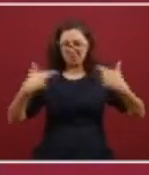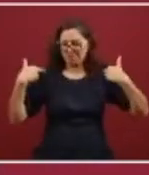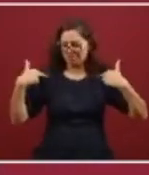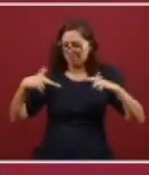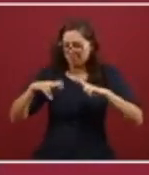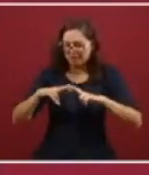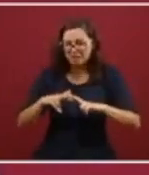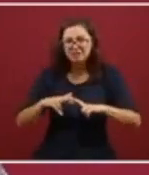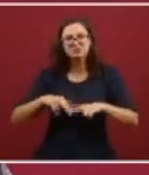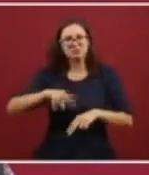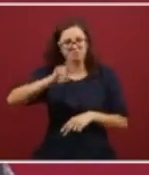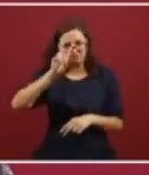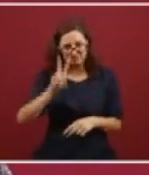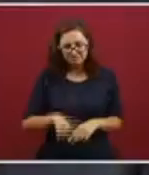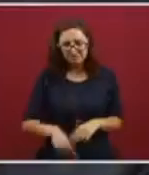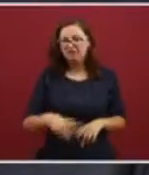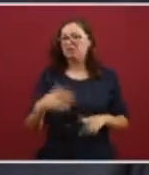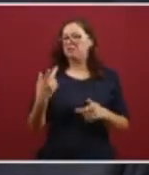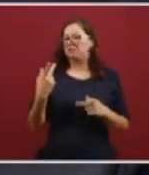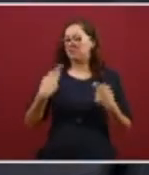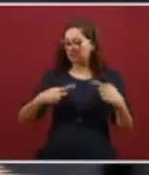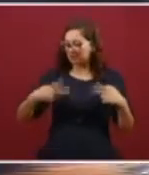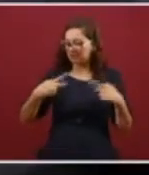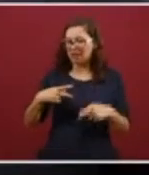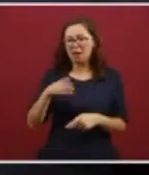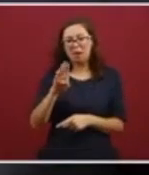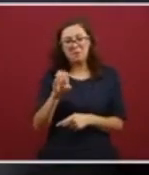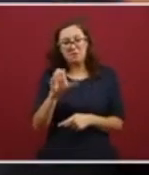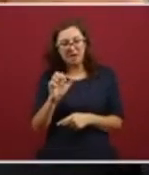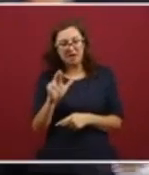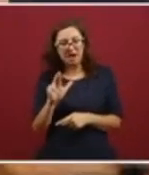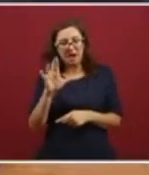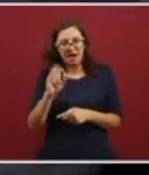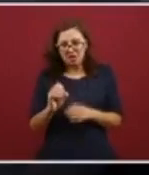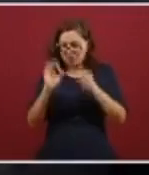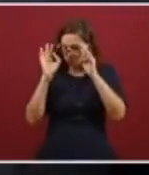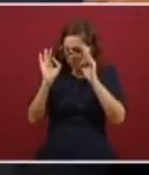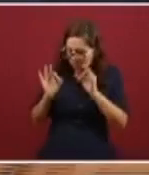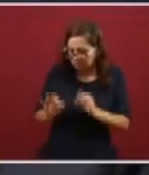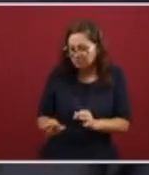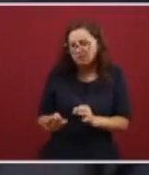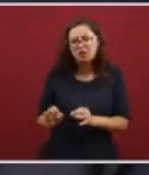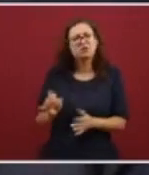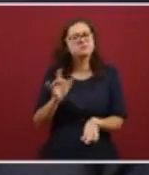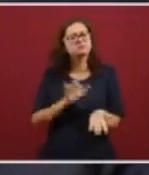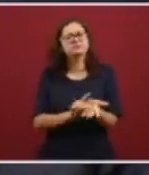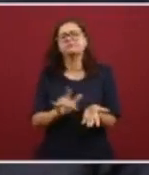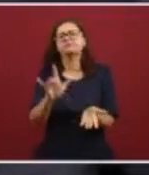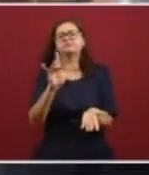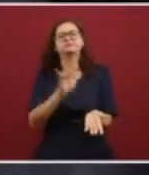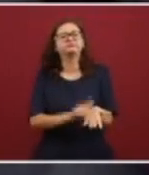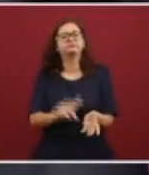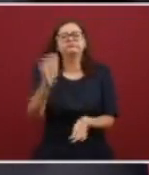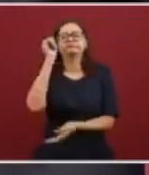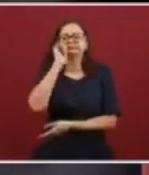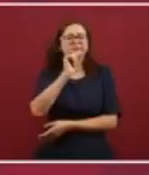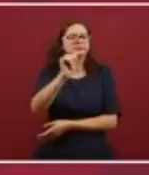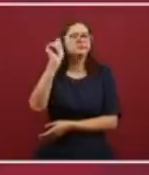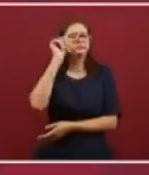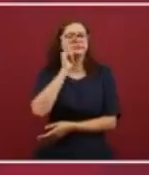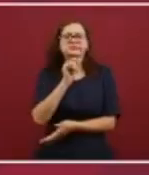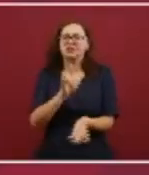el becario, pues ese va a tener siempre su apoyo. Estas medidas